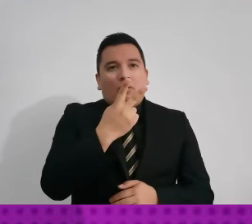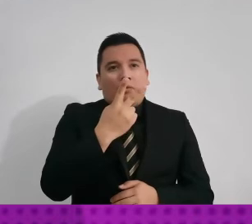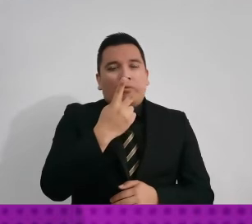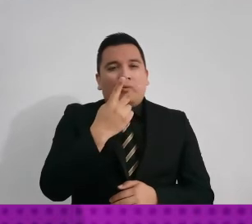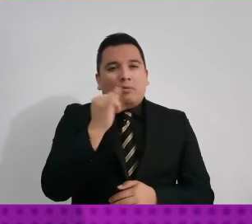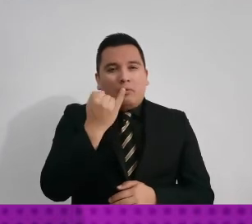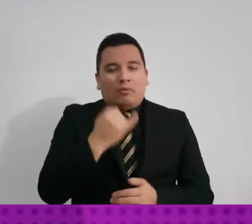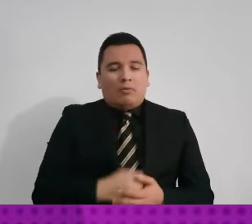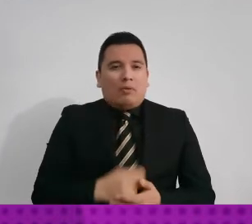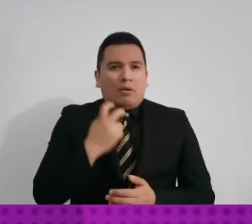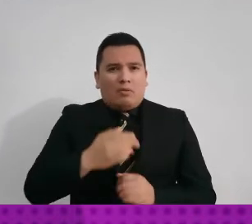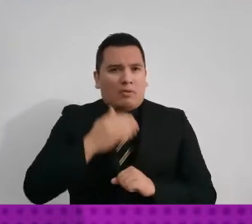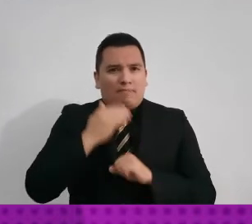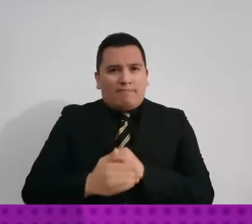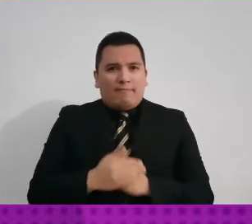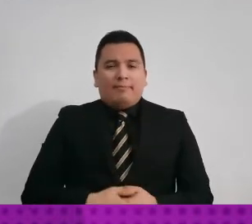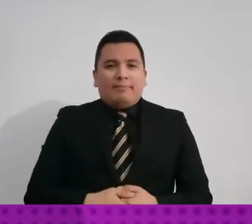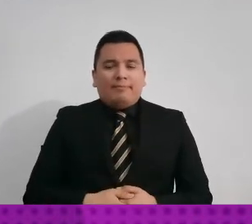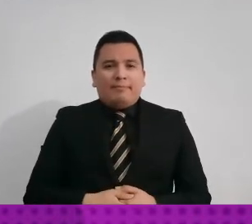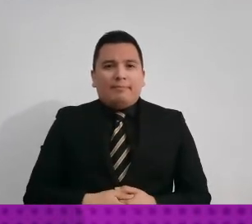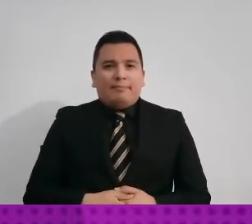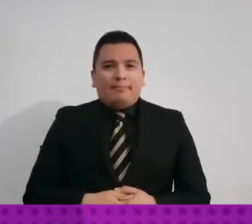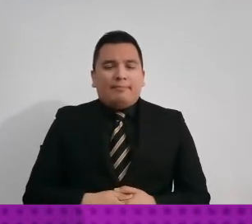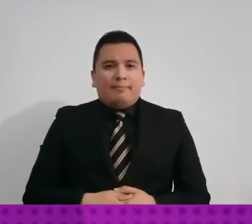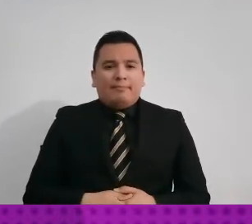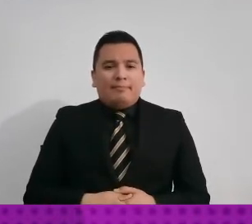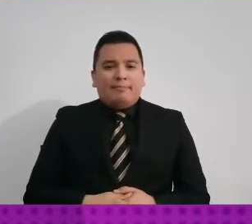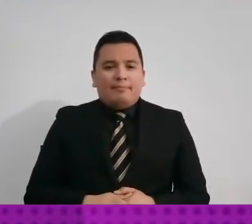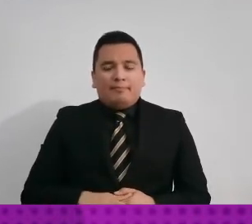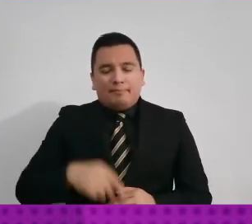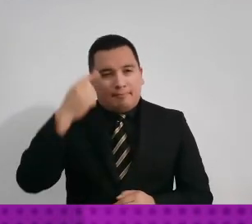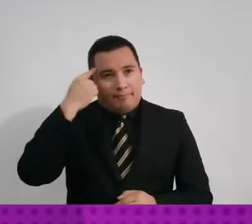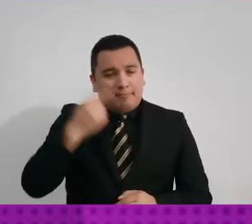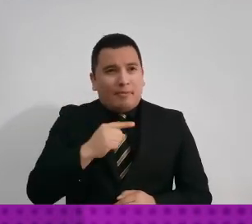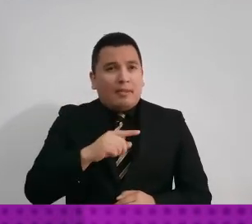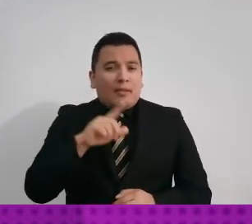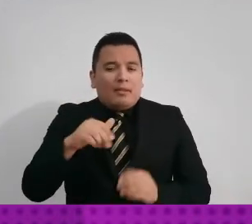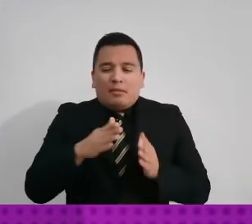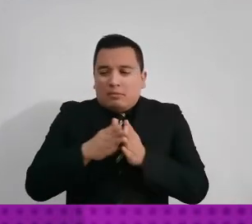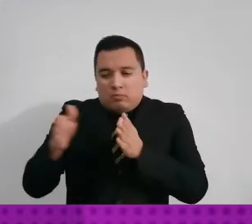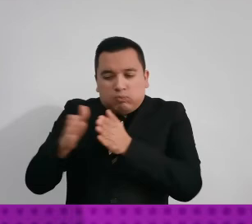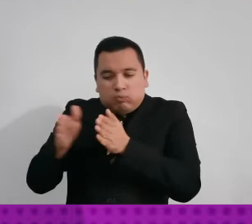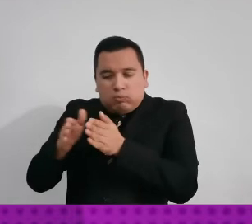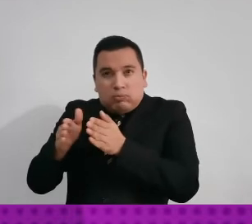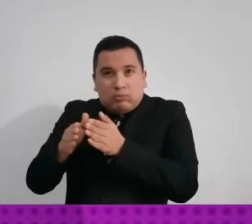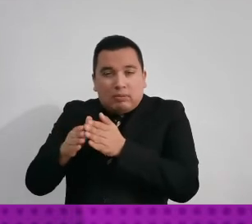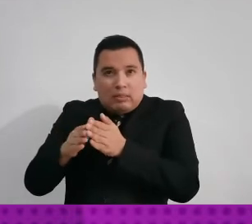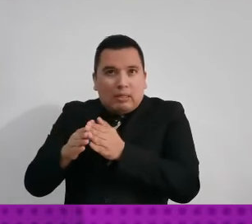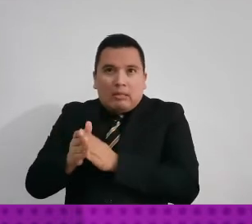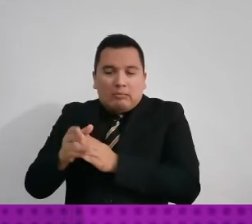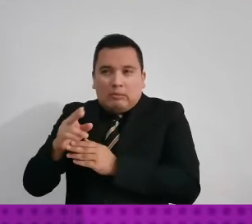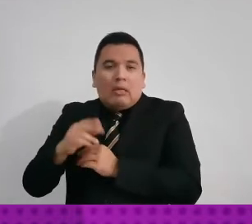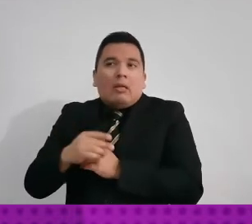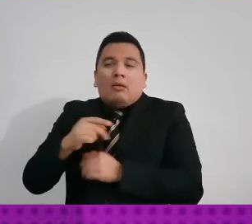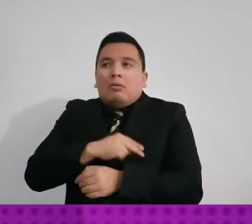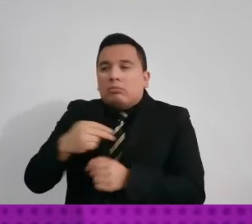estamos hablando del día 2 de junio, que es cuando concluirán las campañas, para que se lleve a cabo el periodo de reflexión